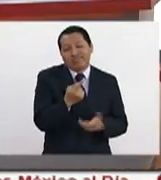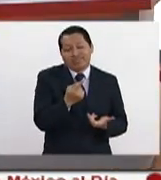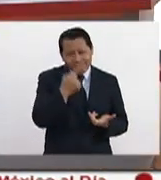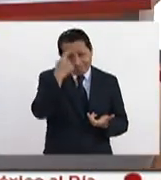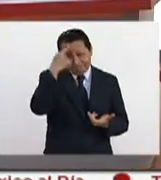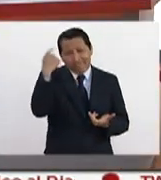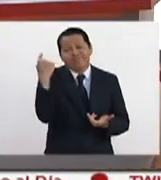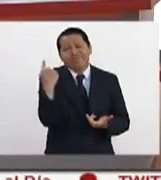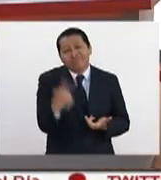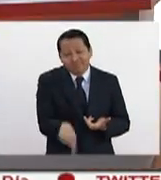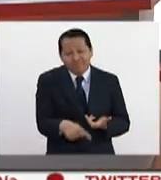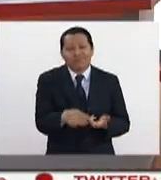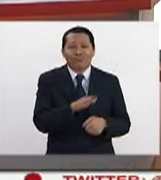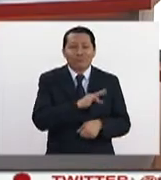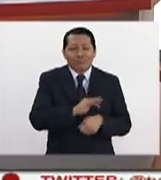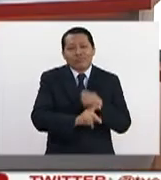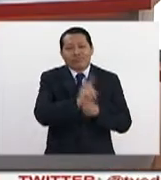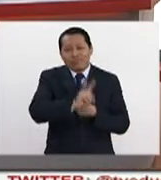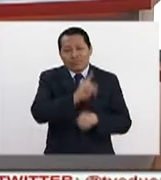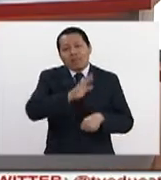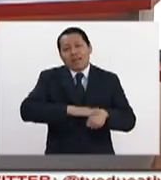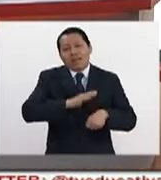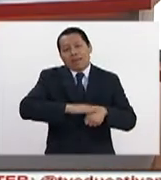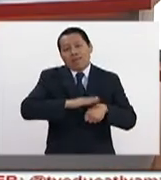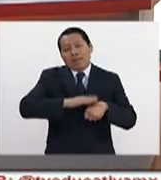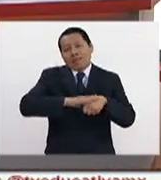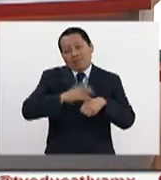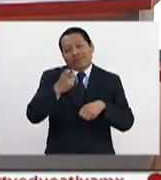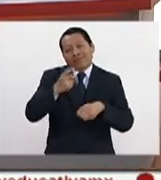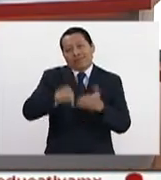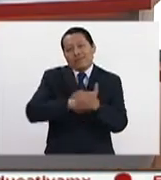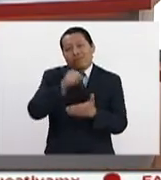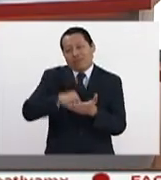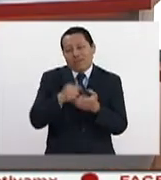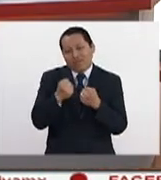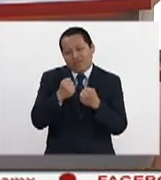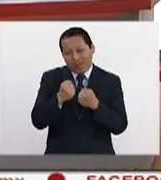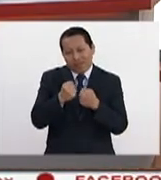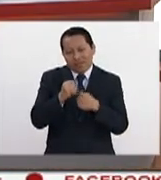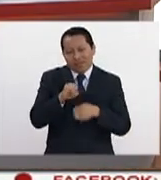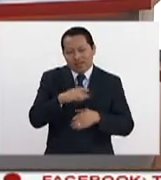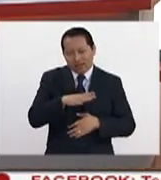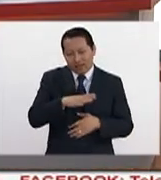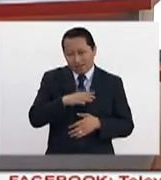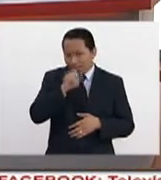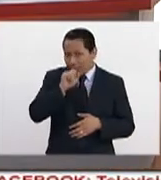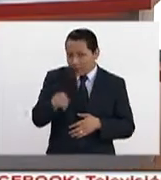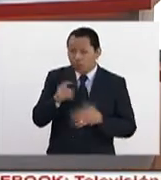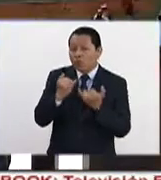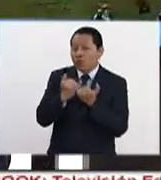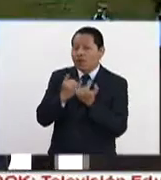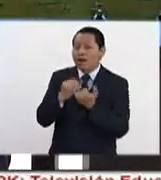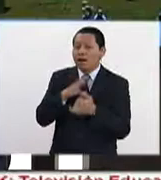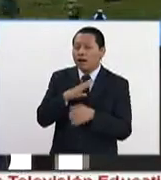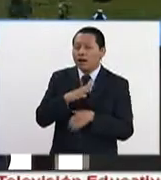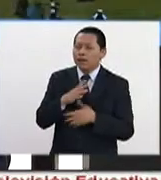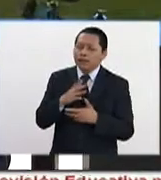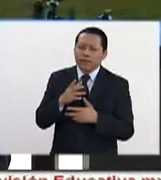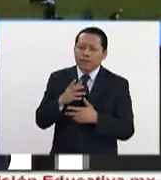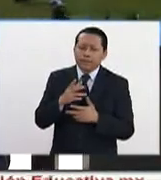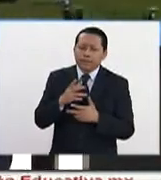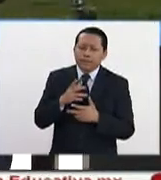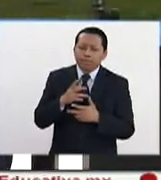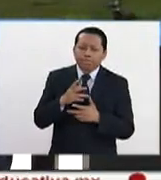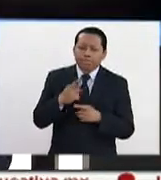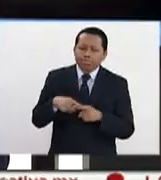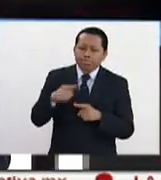pudiera agravarse la situación ya de por sí tensa en esa parte del mundo. Finalmente, correcto, Gabriel. Sí, así es. Y bueno, hay varias posiciones en